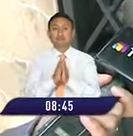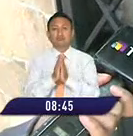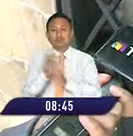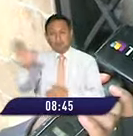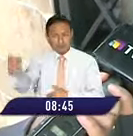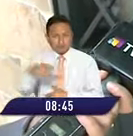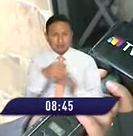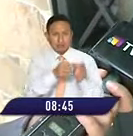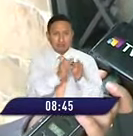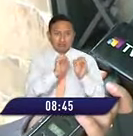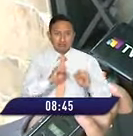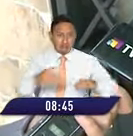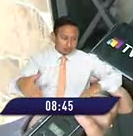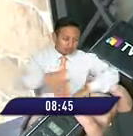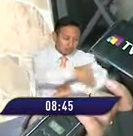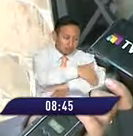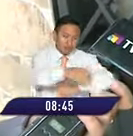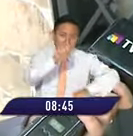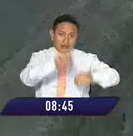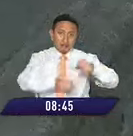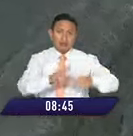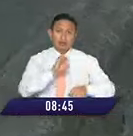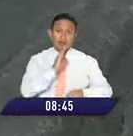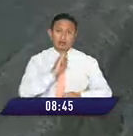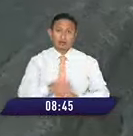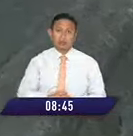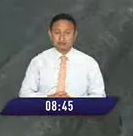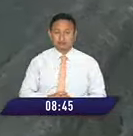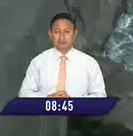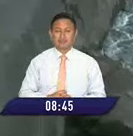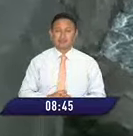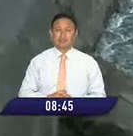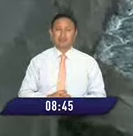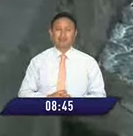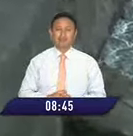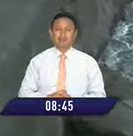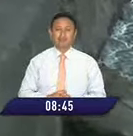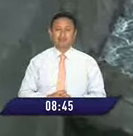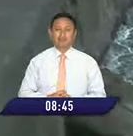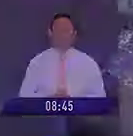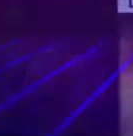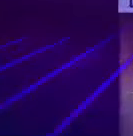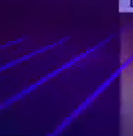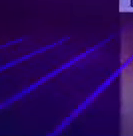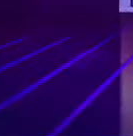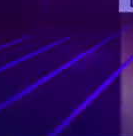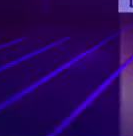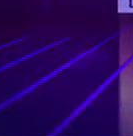arreglar el canal que está dañado del agua. En Quito informó Adriana Rojas.